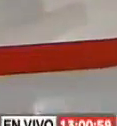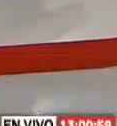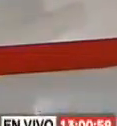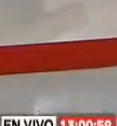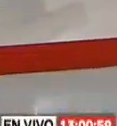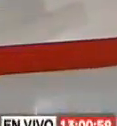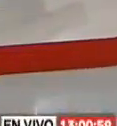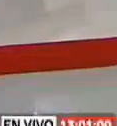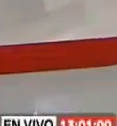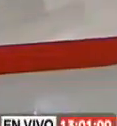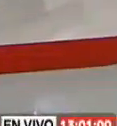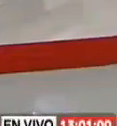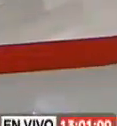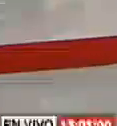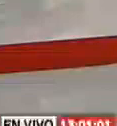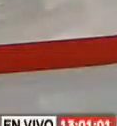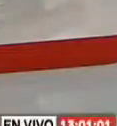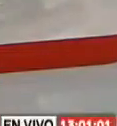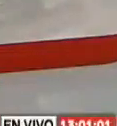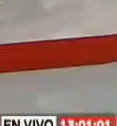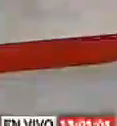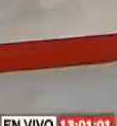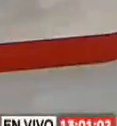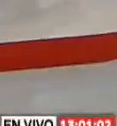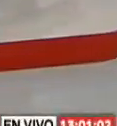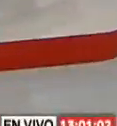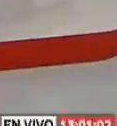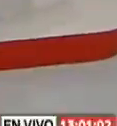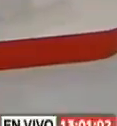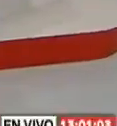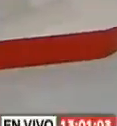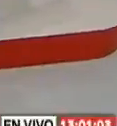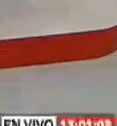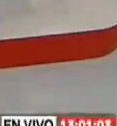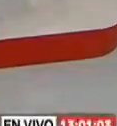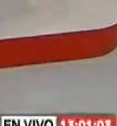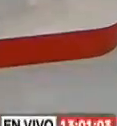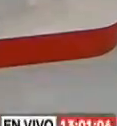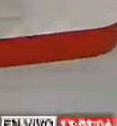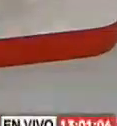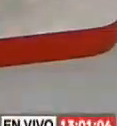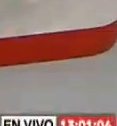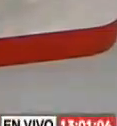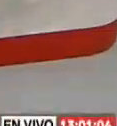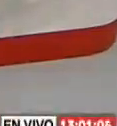canal 457, y también vía streaming para el mundo por